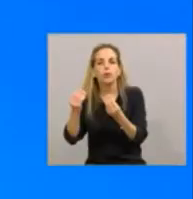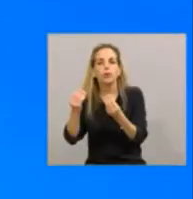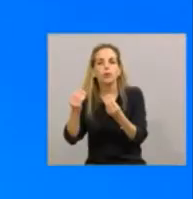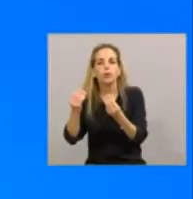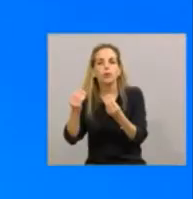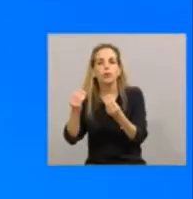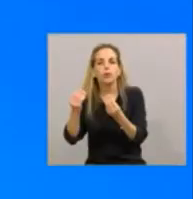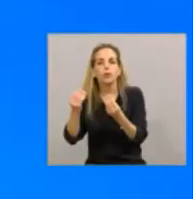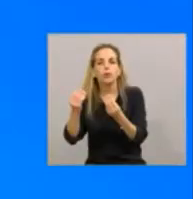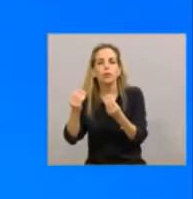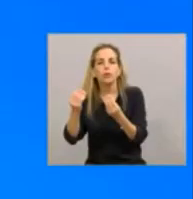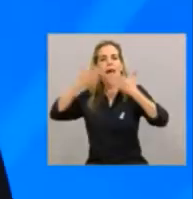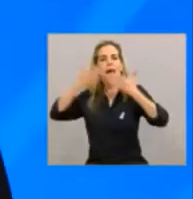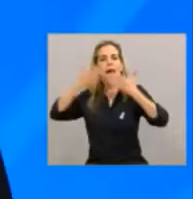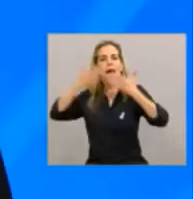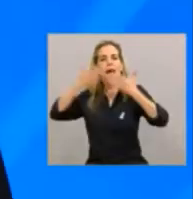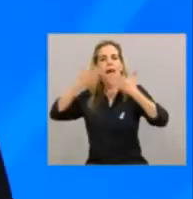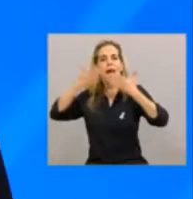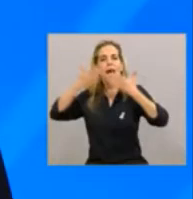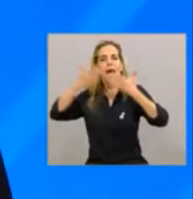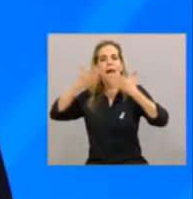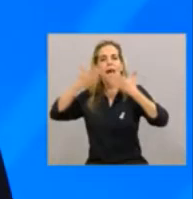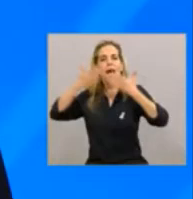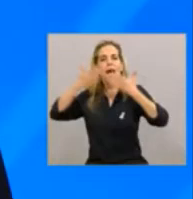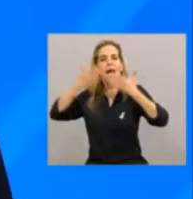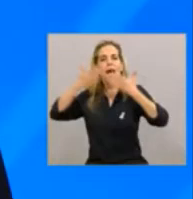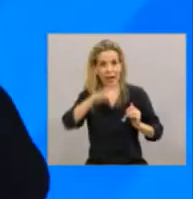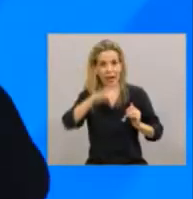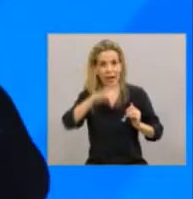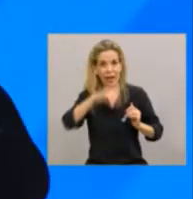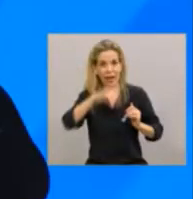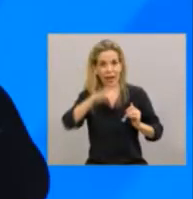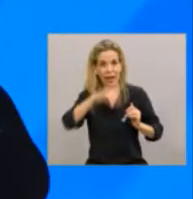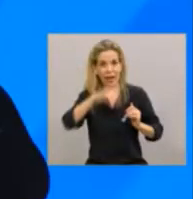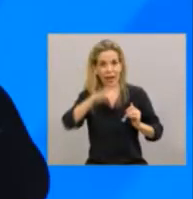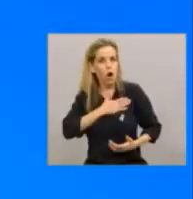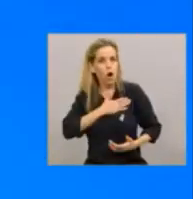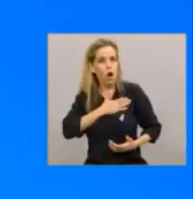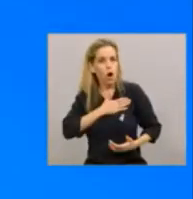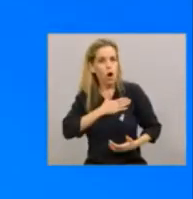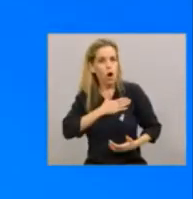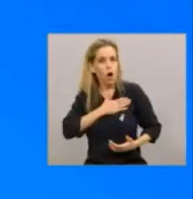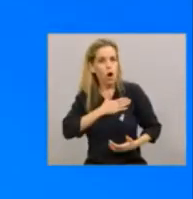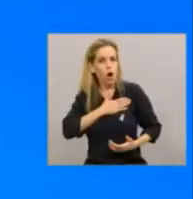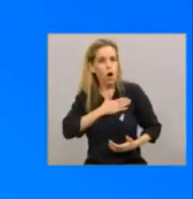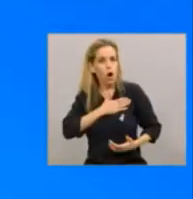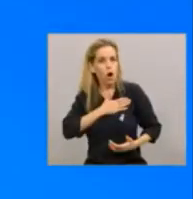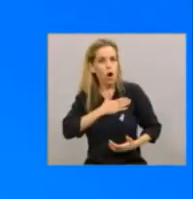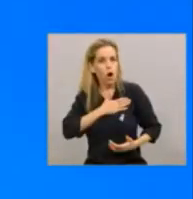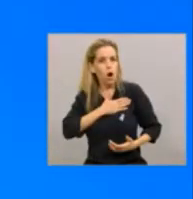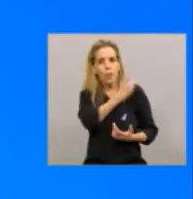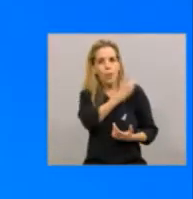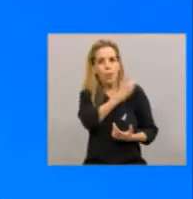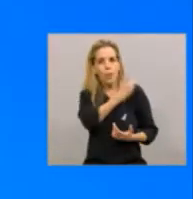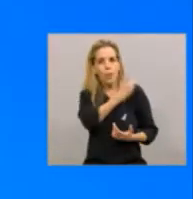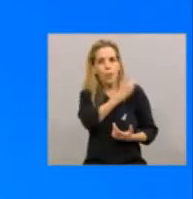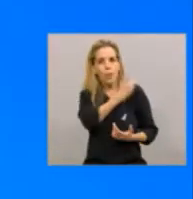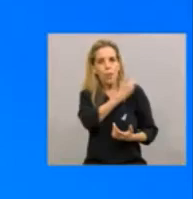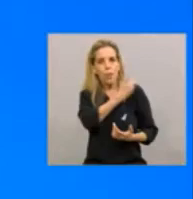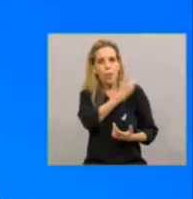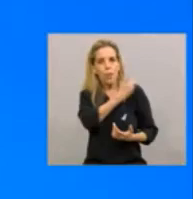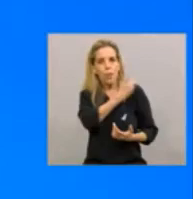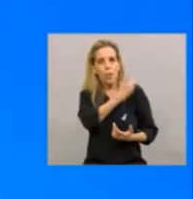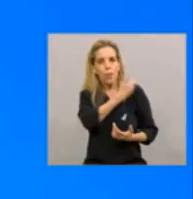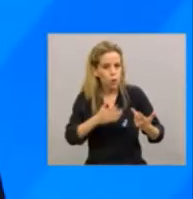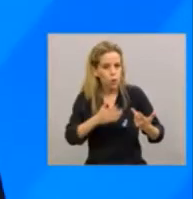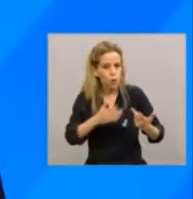mayoría de los argentinos las almas de cada uno gres estuvieron llenas de solidaridad